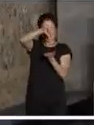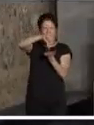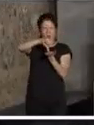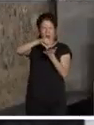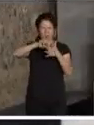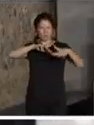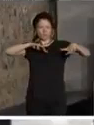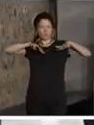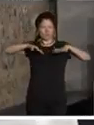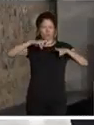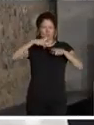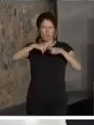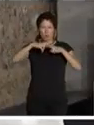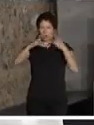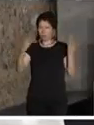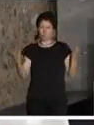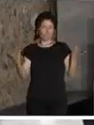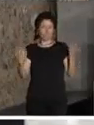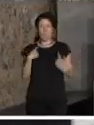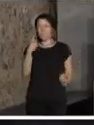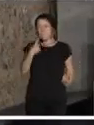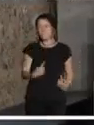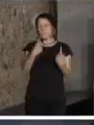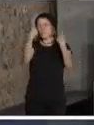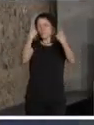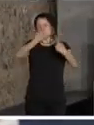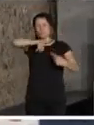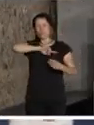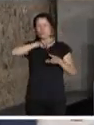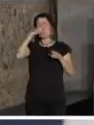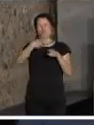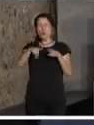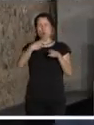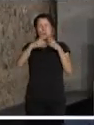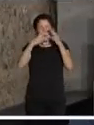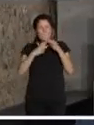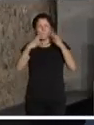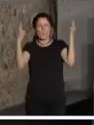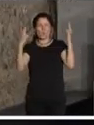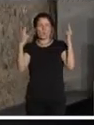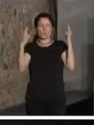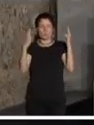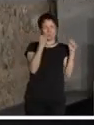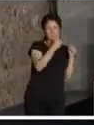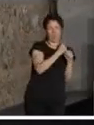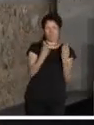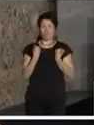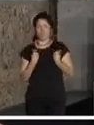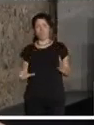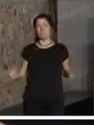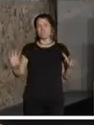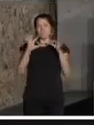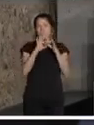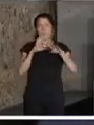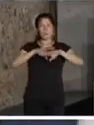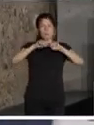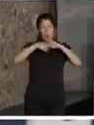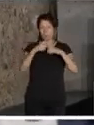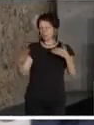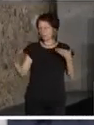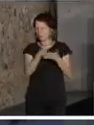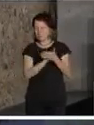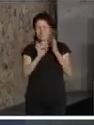acción política institucional por primera vez hemos puesto en marcha una política pública de conciliación para que todas las familias